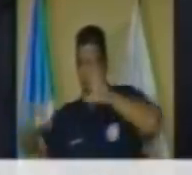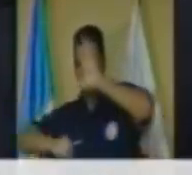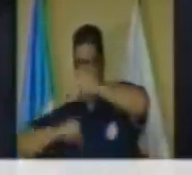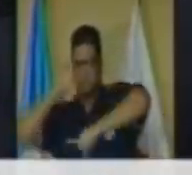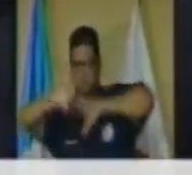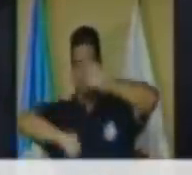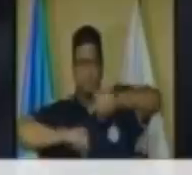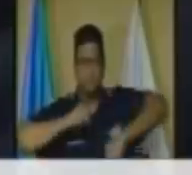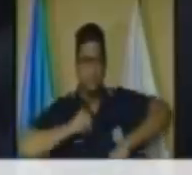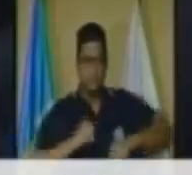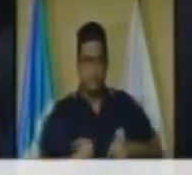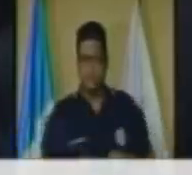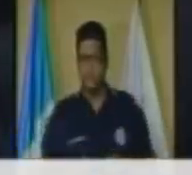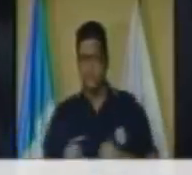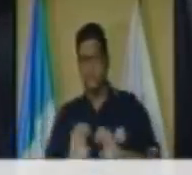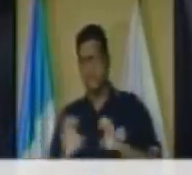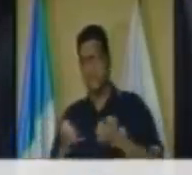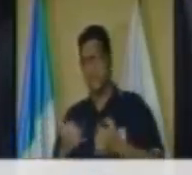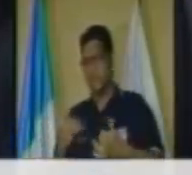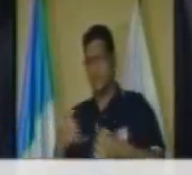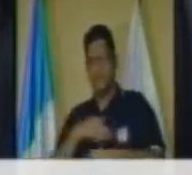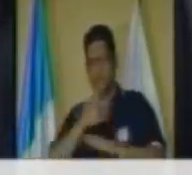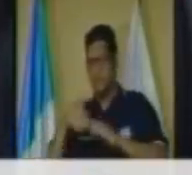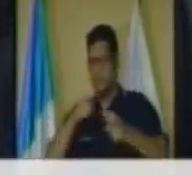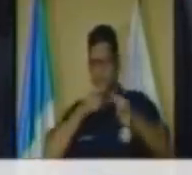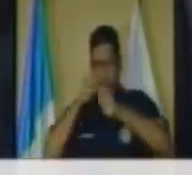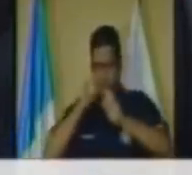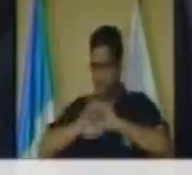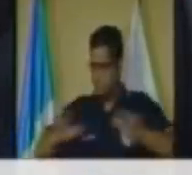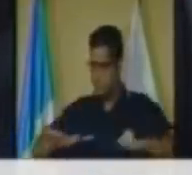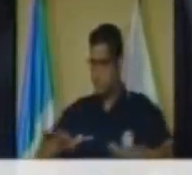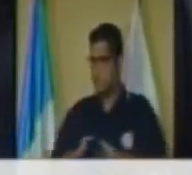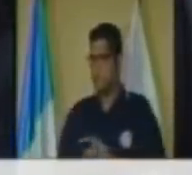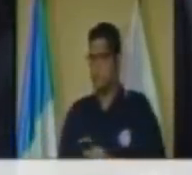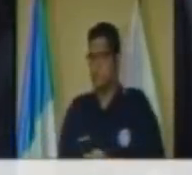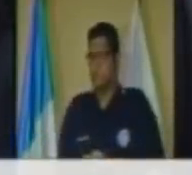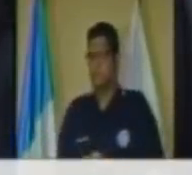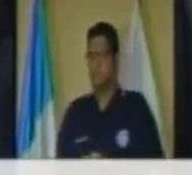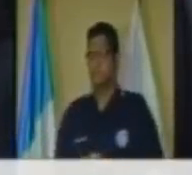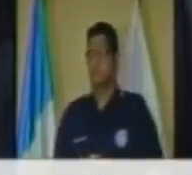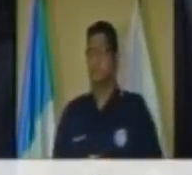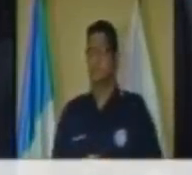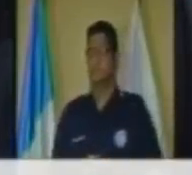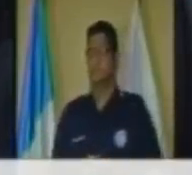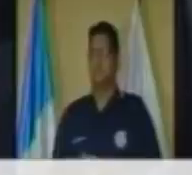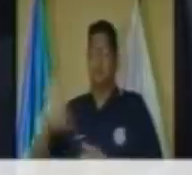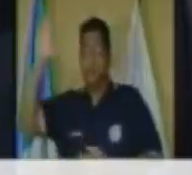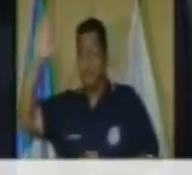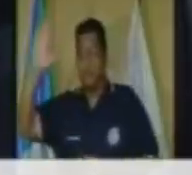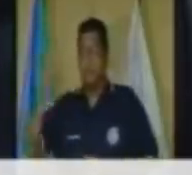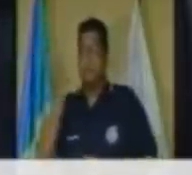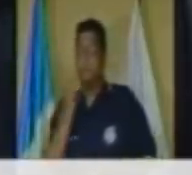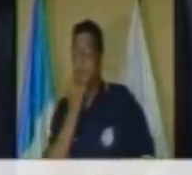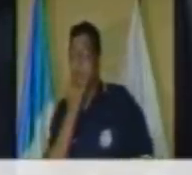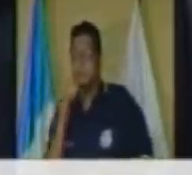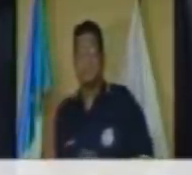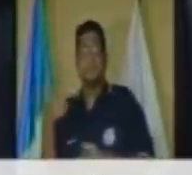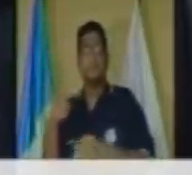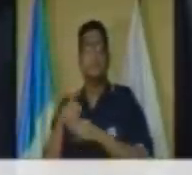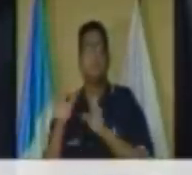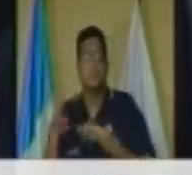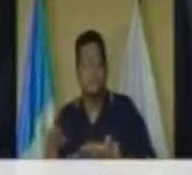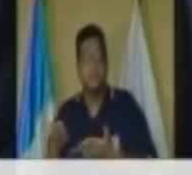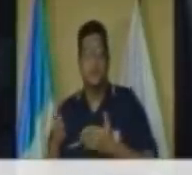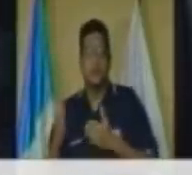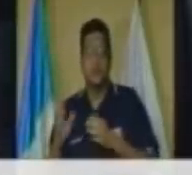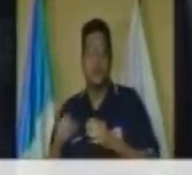cierta cantidad, pero todo eso está bajo control ya también. Ministro, ¿qué pasará con las instituciones públicas, por ejemplo, el Palacio Nacional, el Precio de la República,